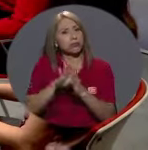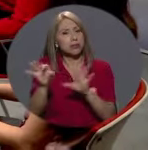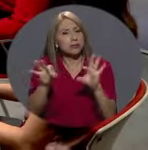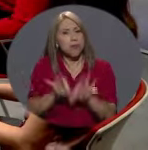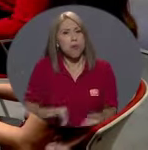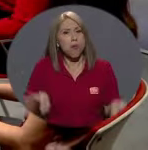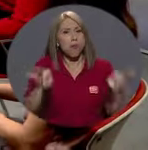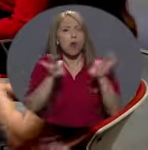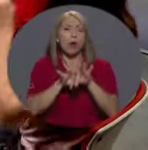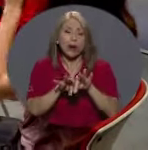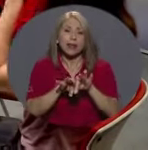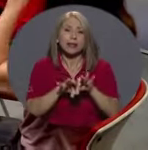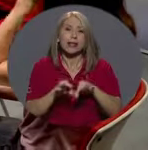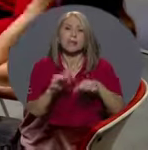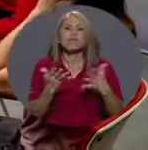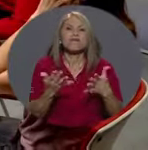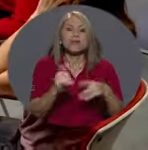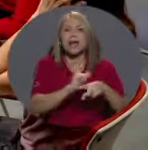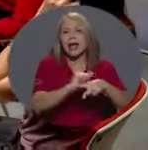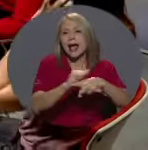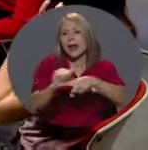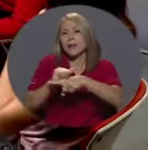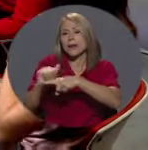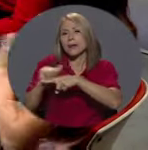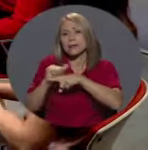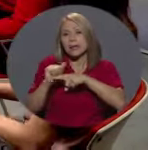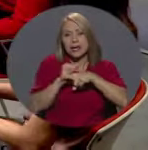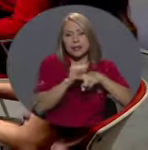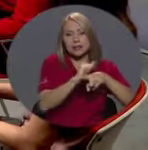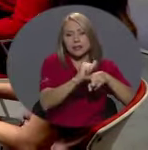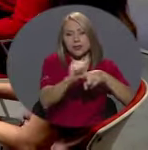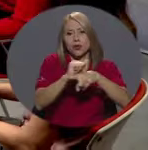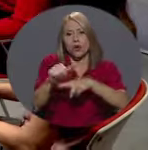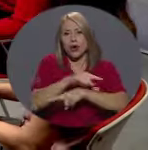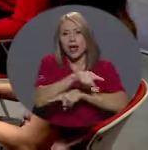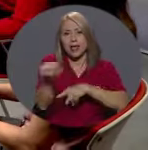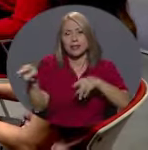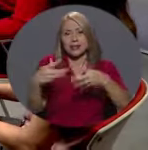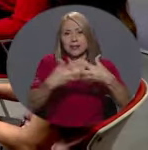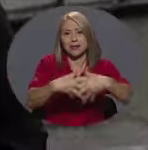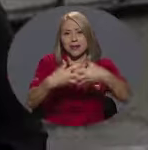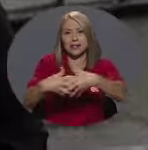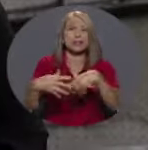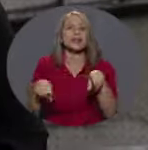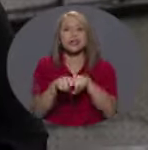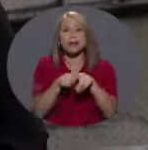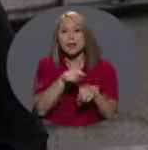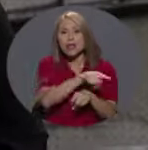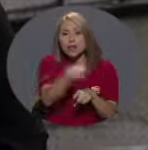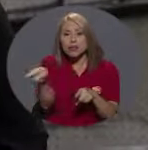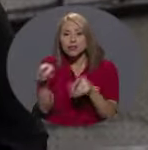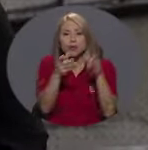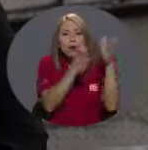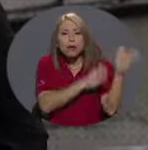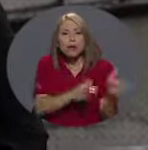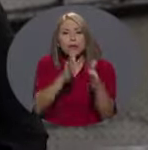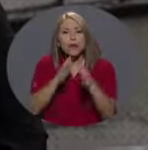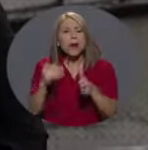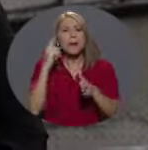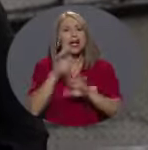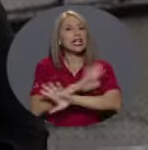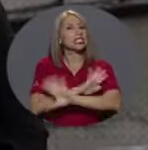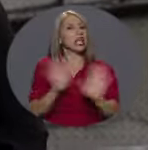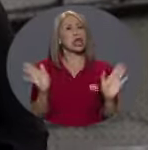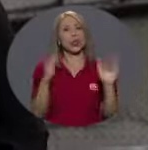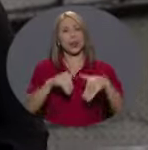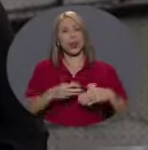importantes precisamente en la capacitación que brinda a estas empresas y la formación que se les puede dar como para que se pierda el